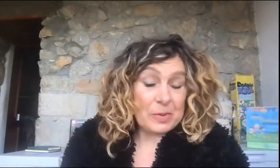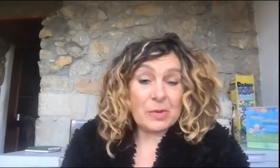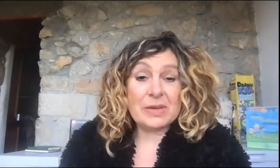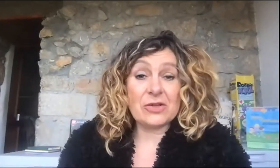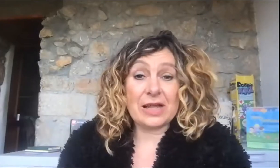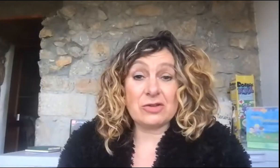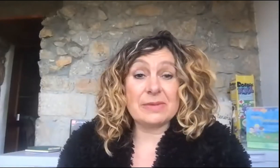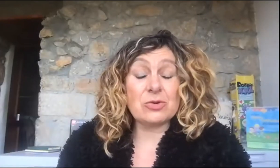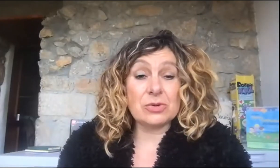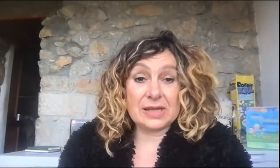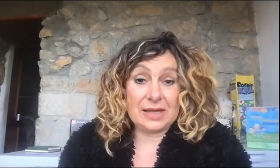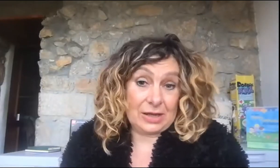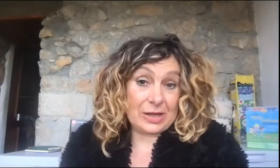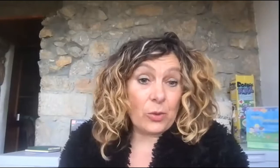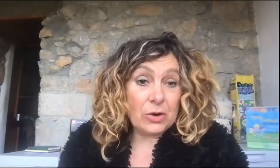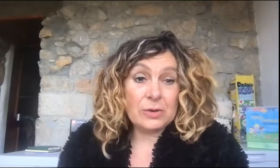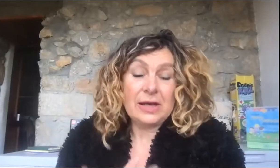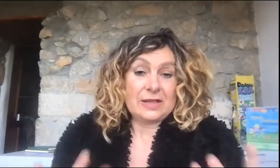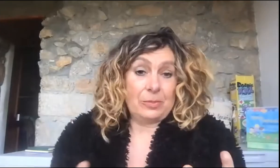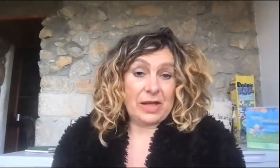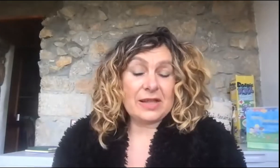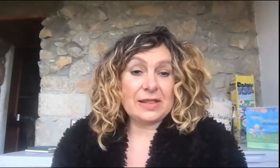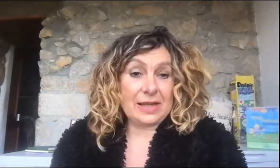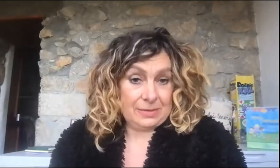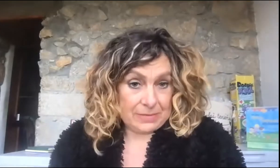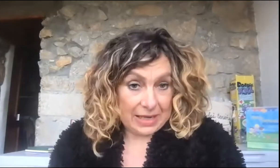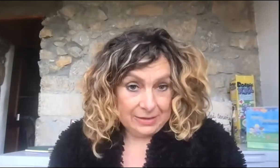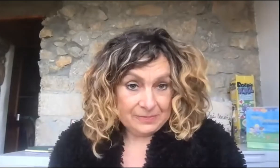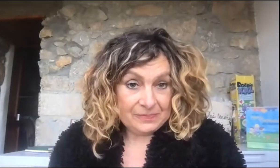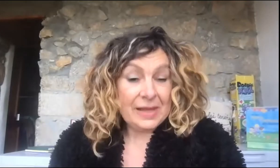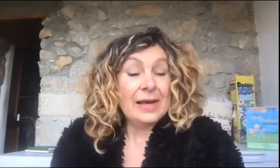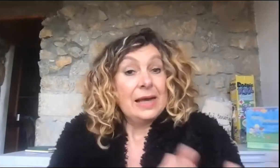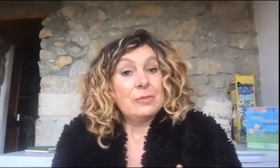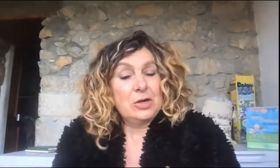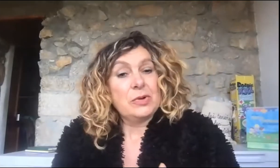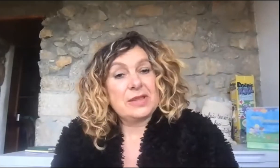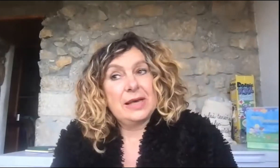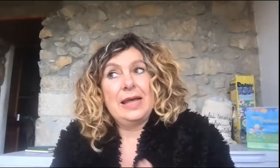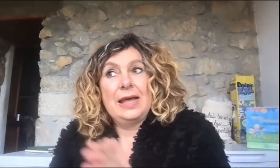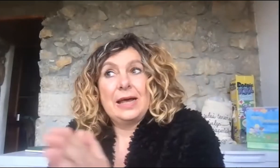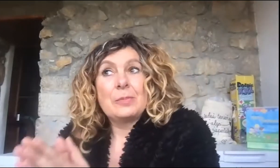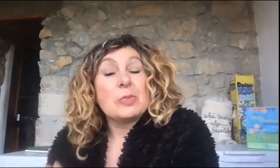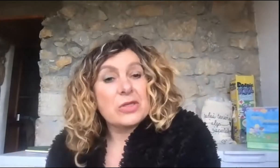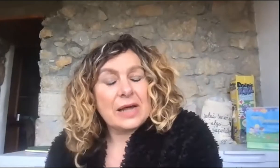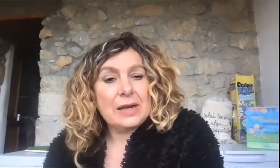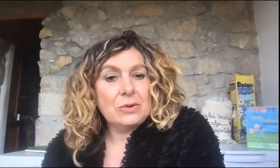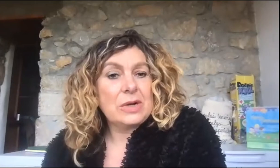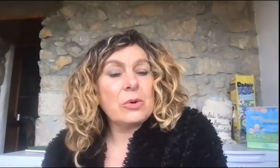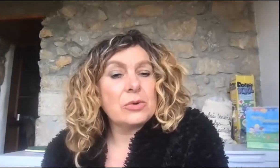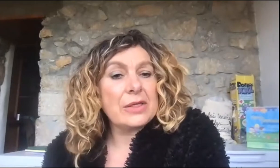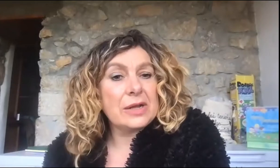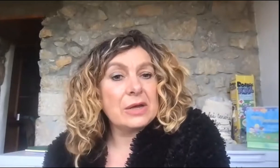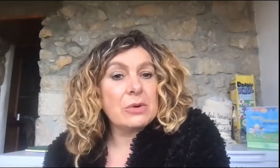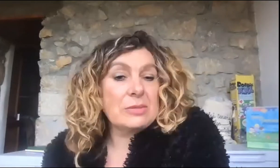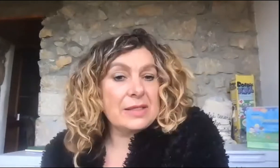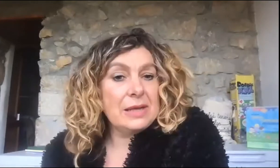por el propio movimiento de los demás de juego se pueda sentir mal, bueno, pues proporcionarle